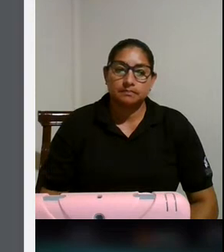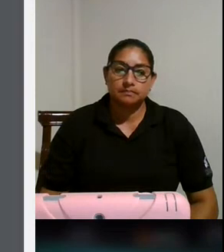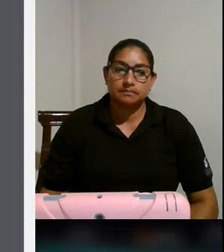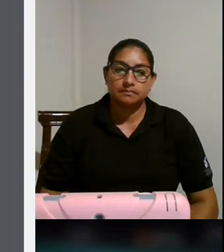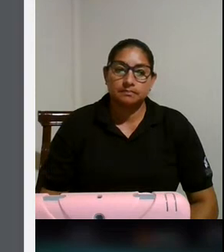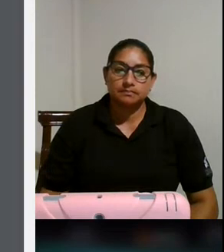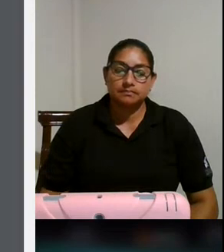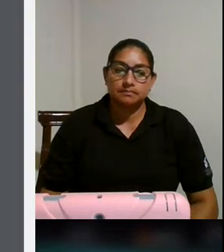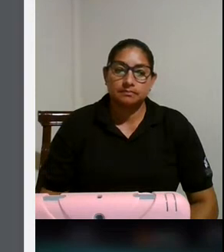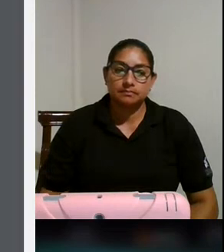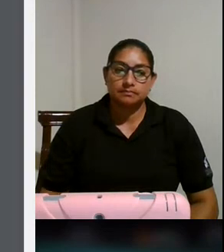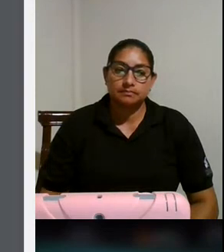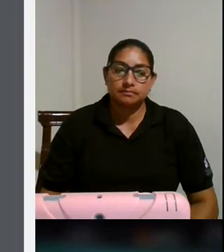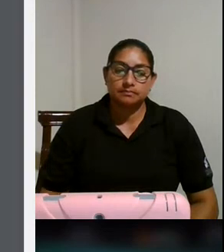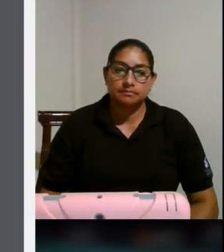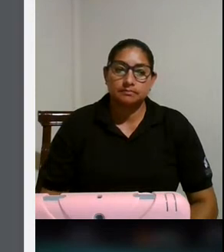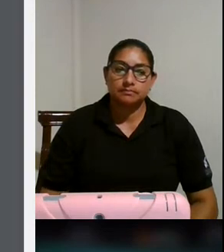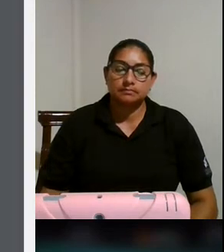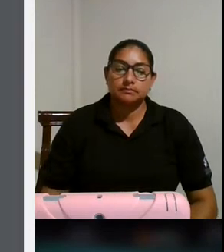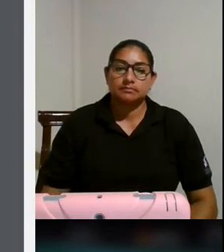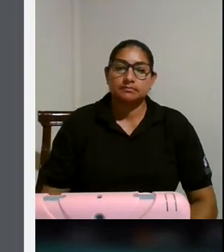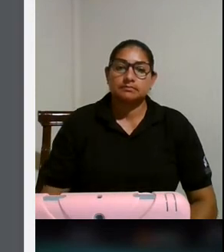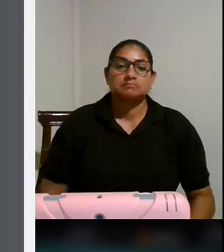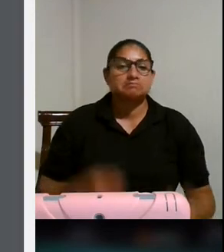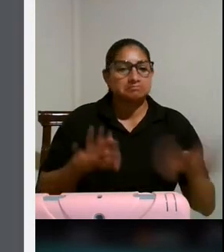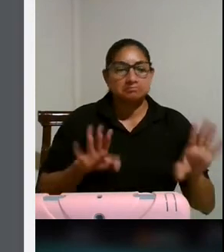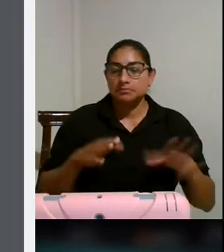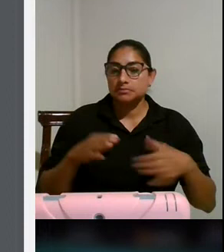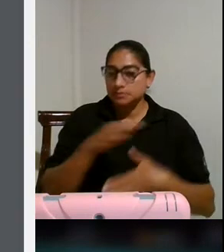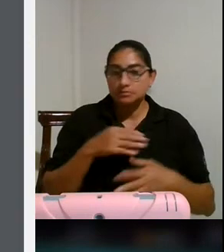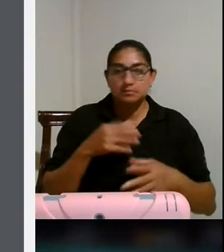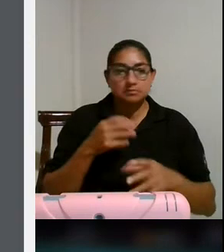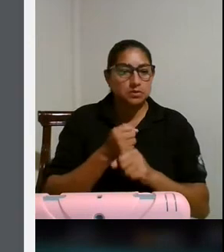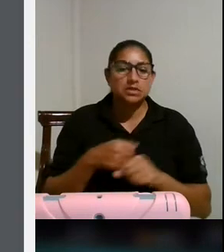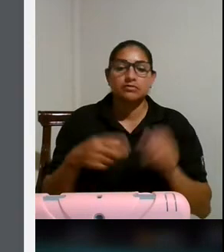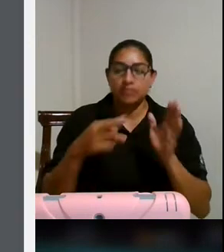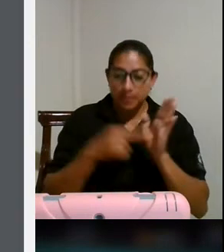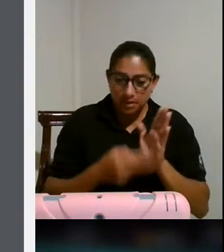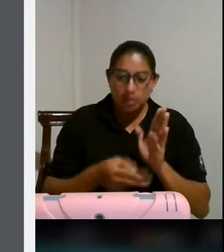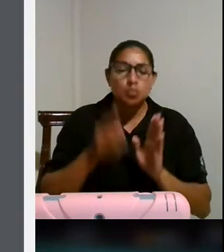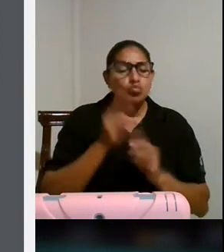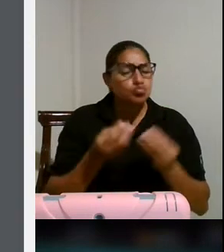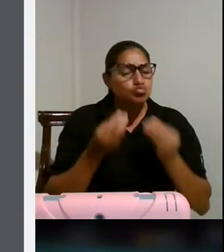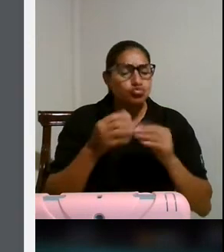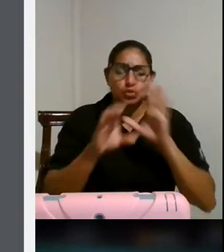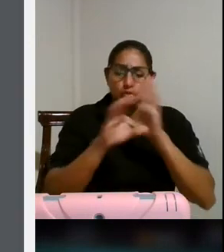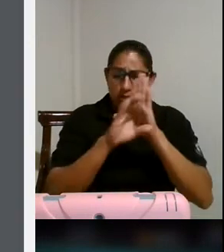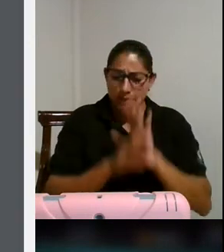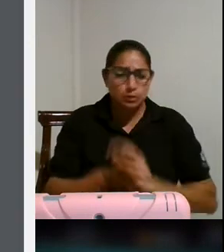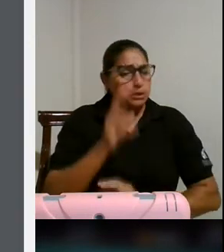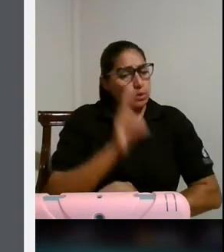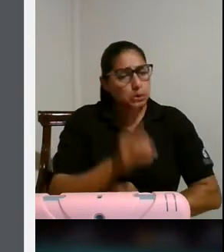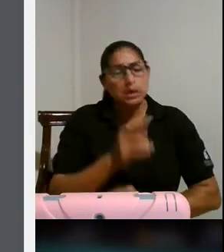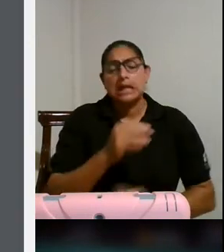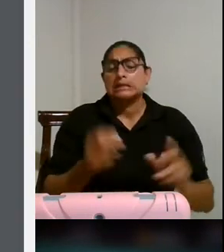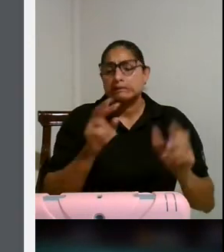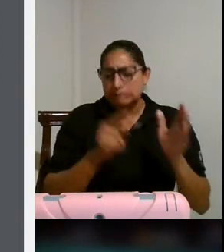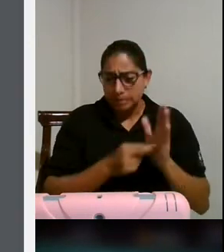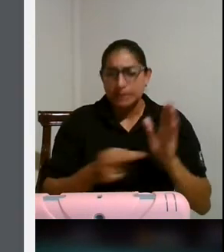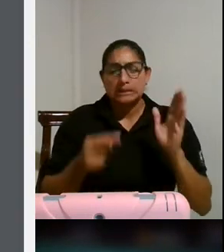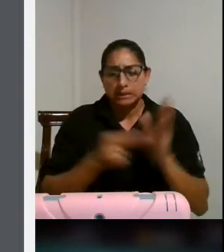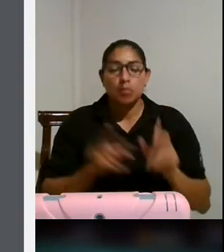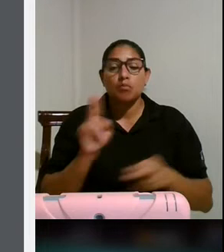Y básicamente eso es lo que nosotros vamos a hacer constantemente para calcular derivadas utilizando la definición del